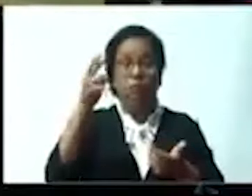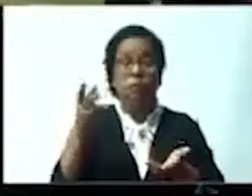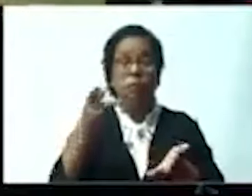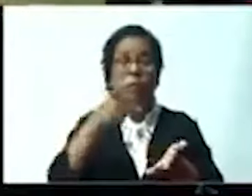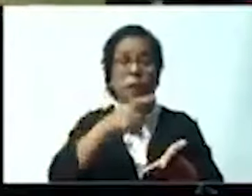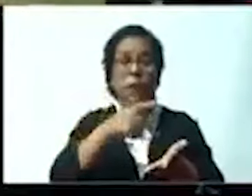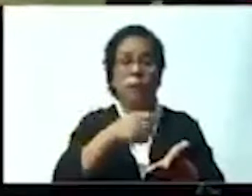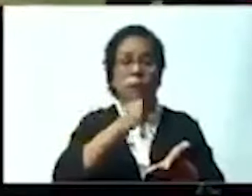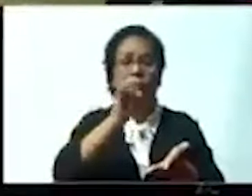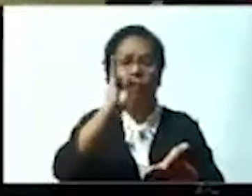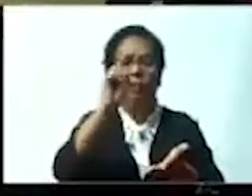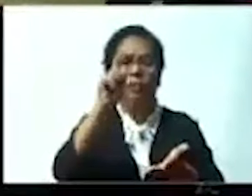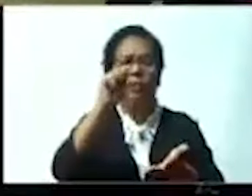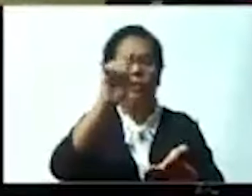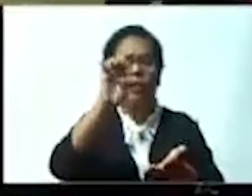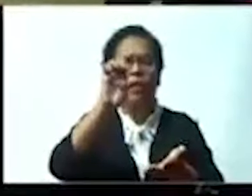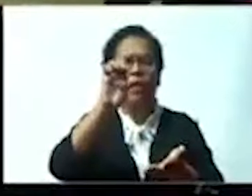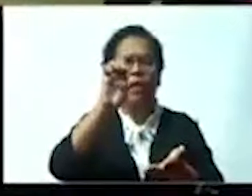gobierno